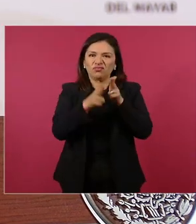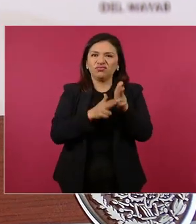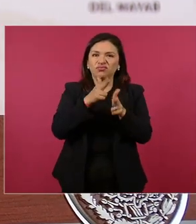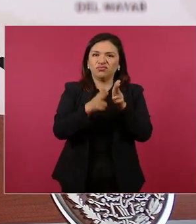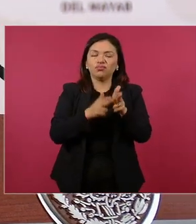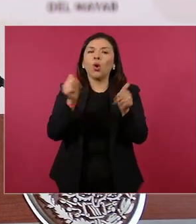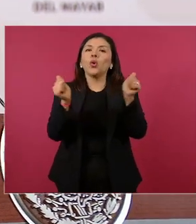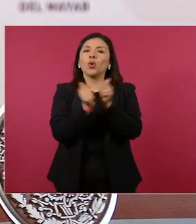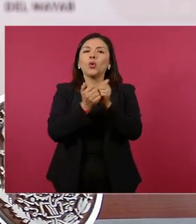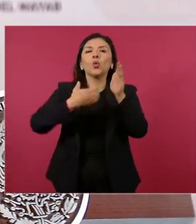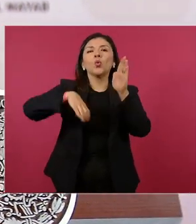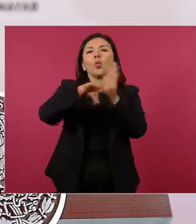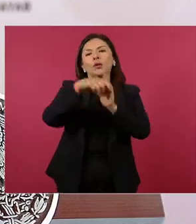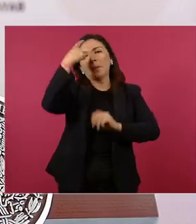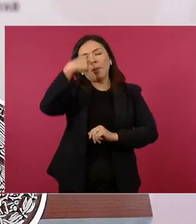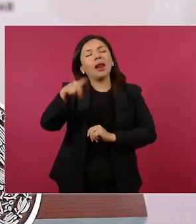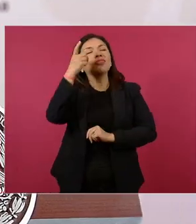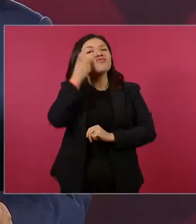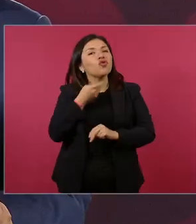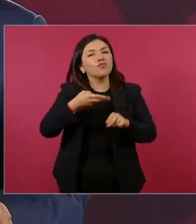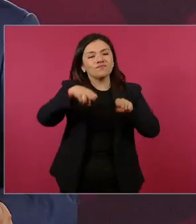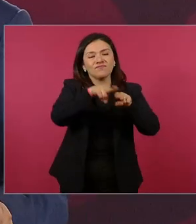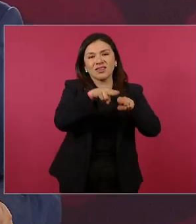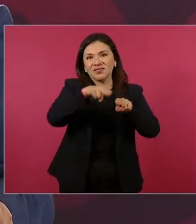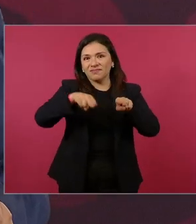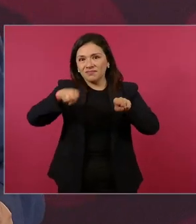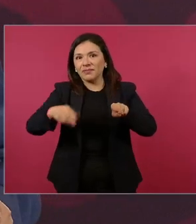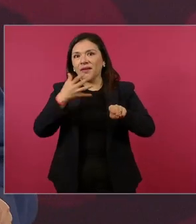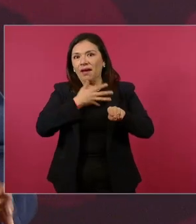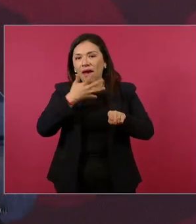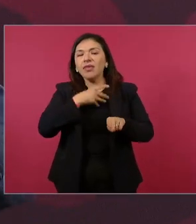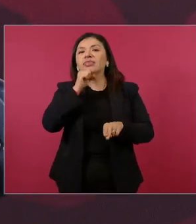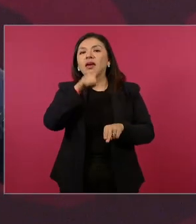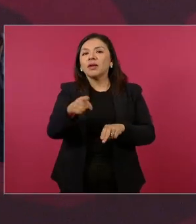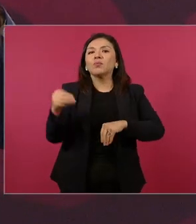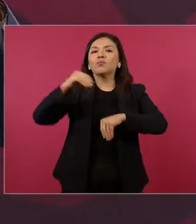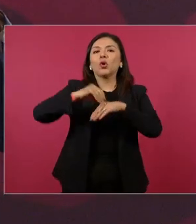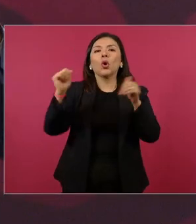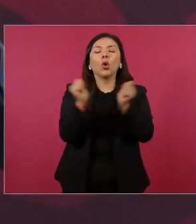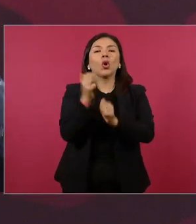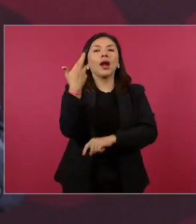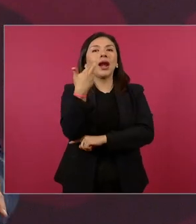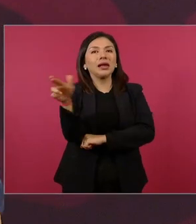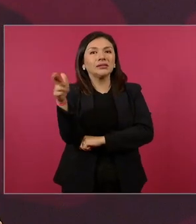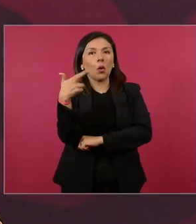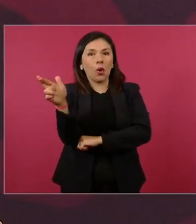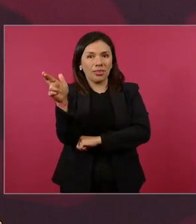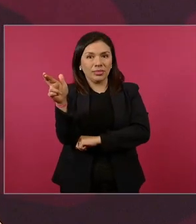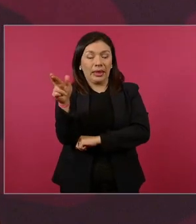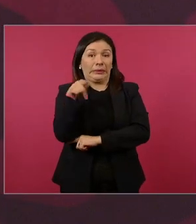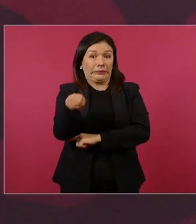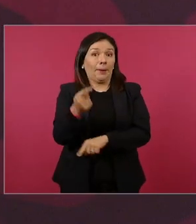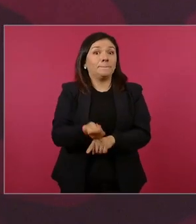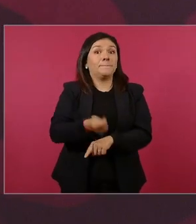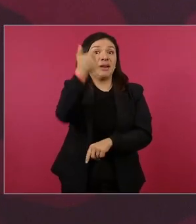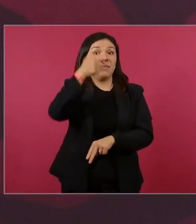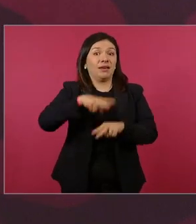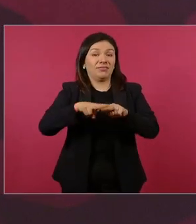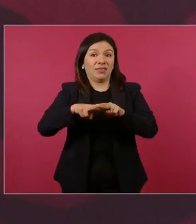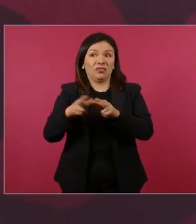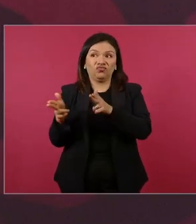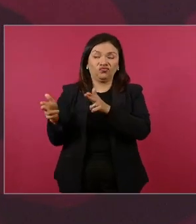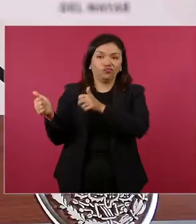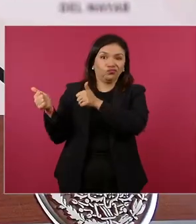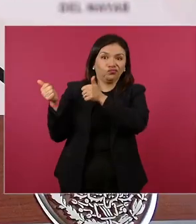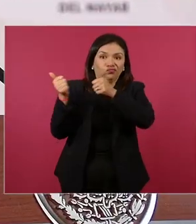con dormitorios, con restaurante, es el primero. Todos esos trenes se